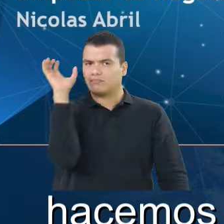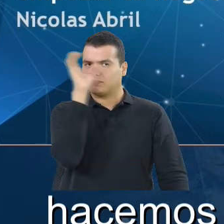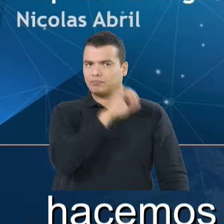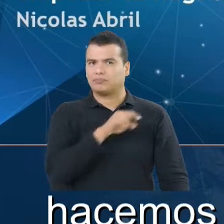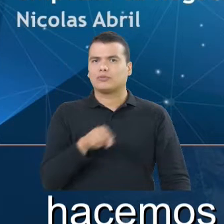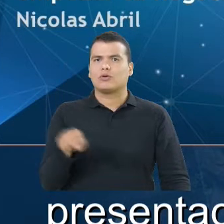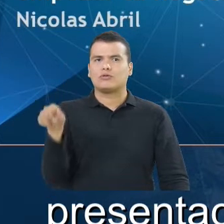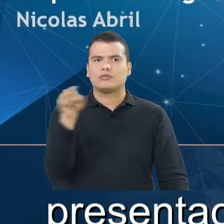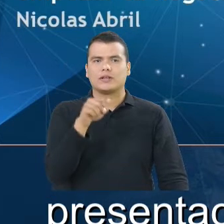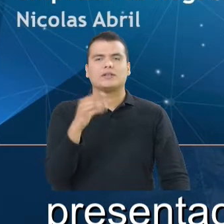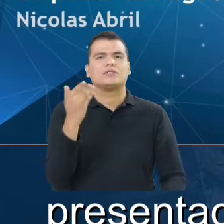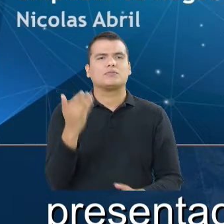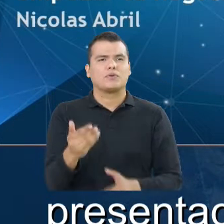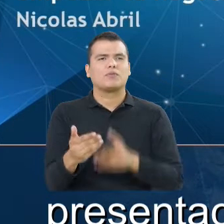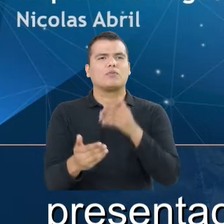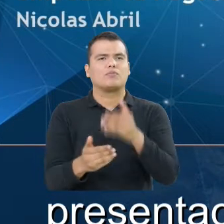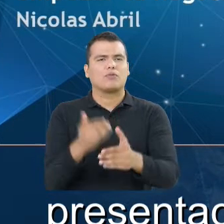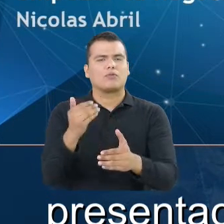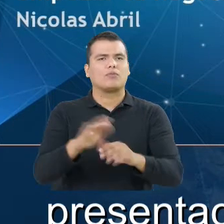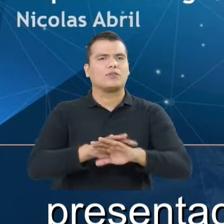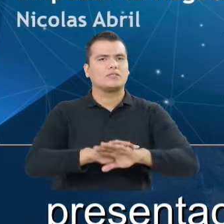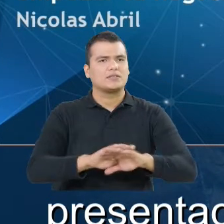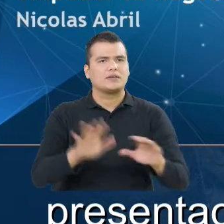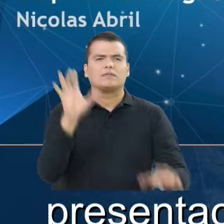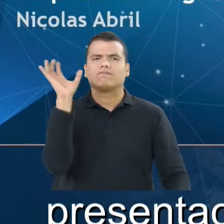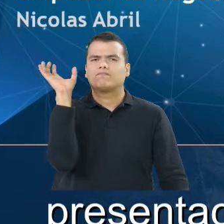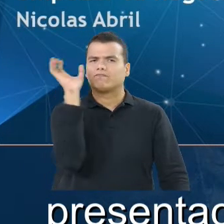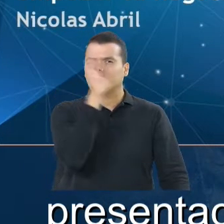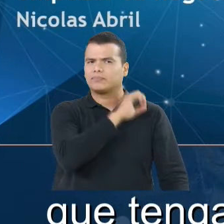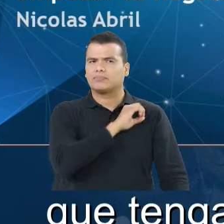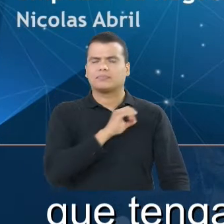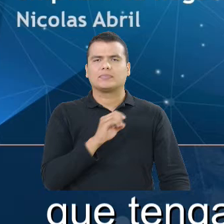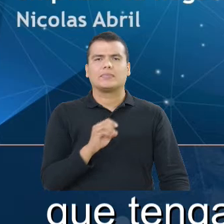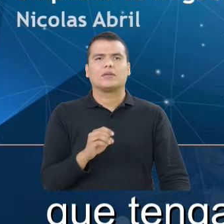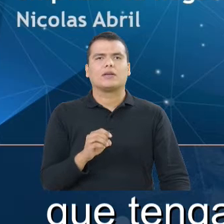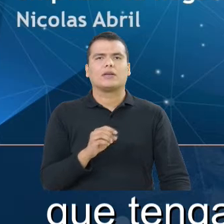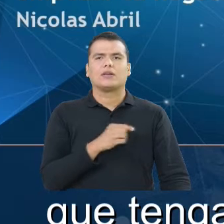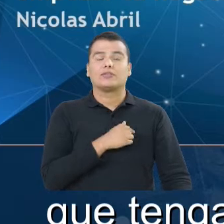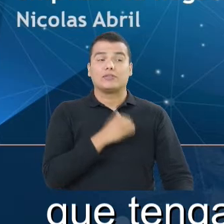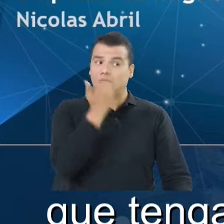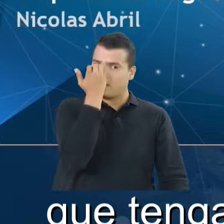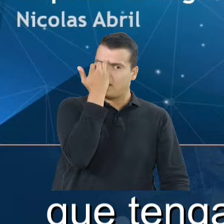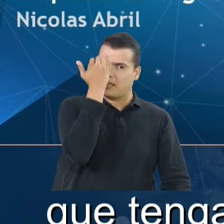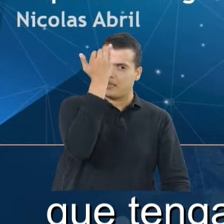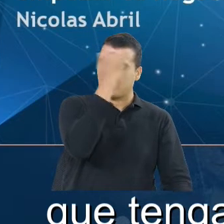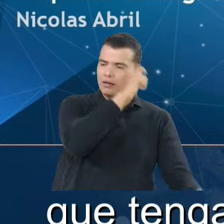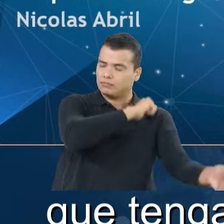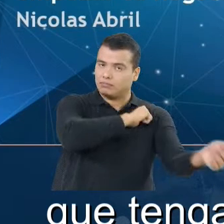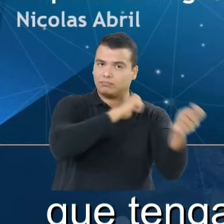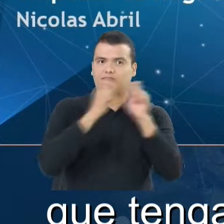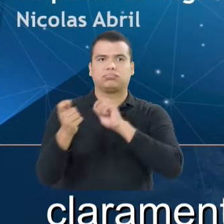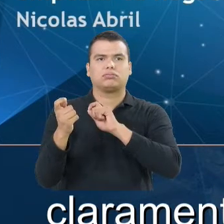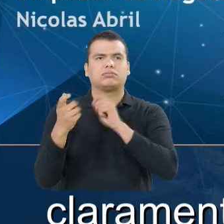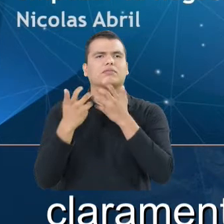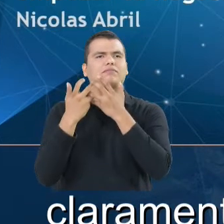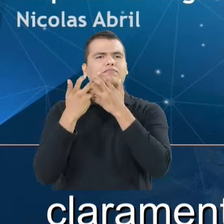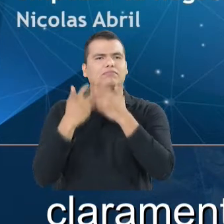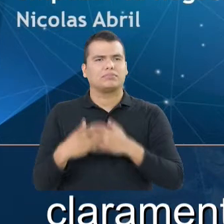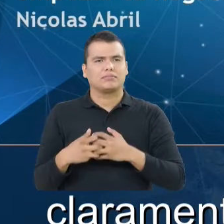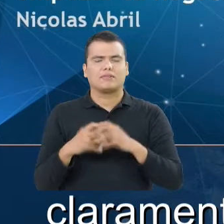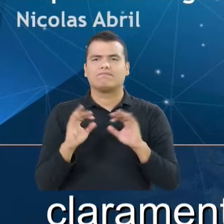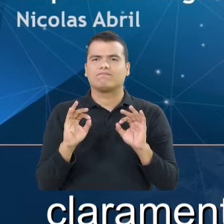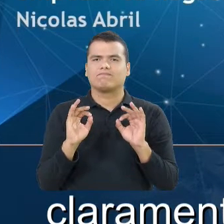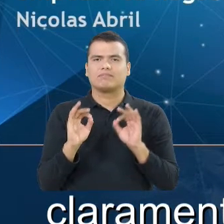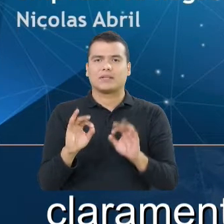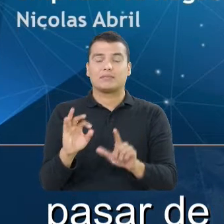a paso y conocer claramente qué deberíamos hacer para pasar de una idea de negocio a tener ya un negocio